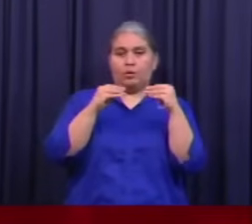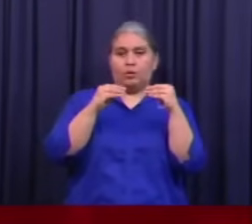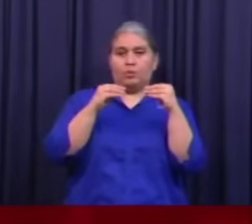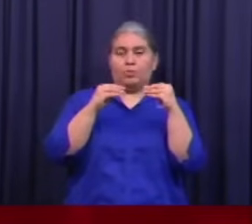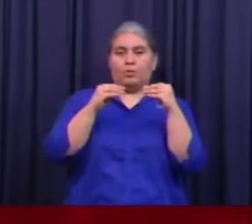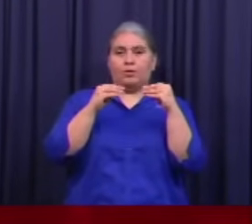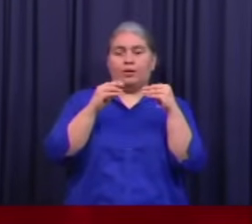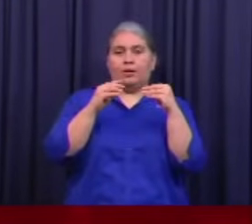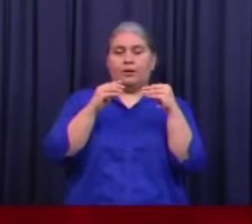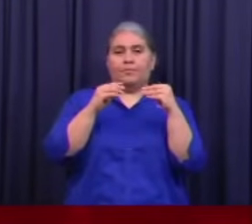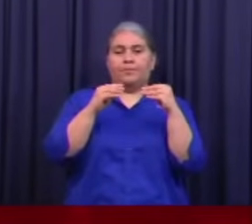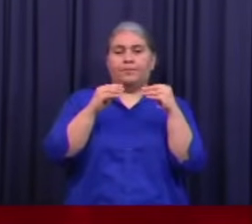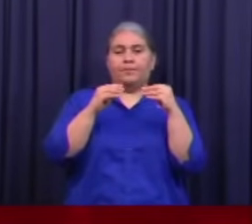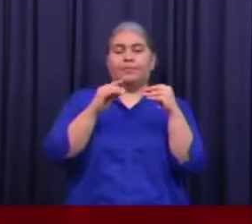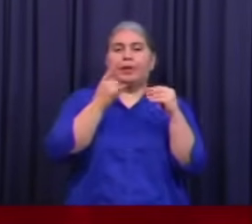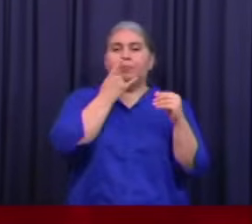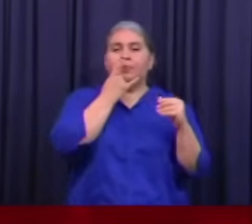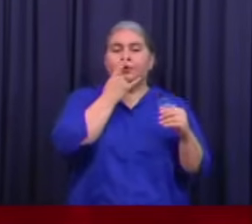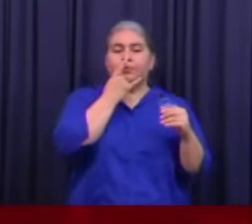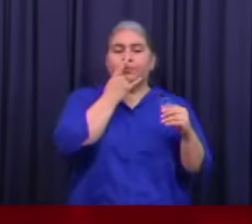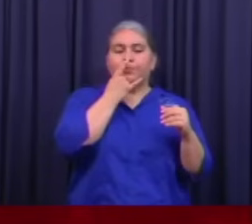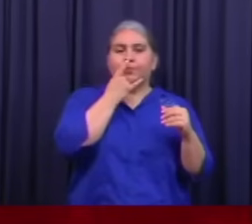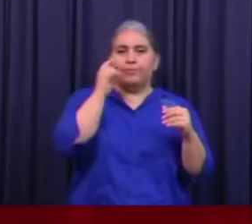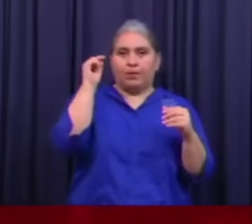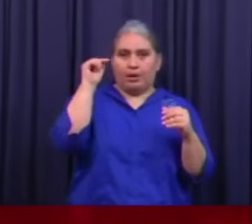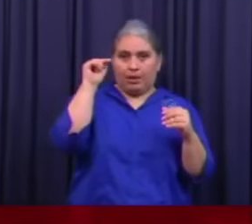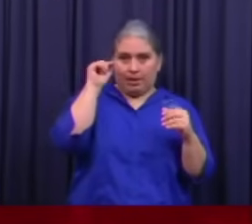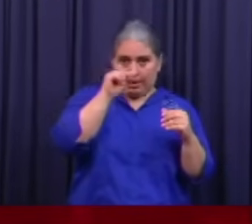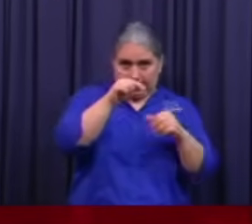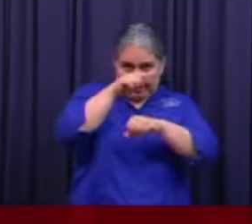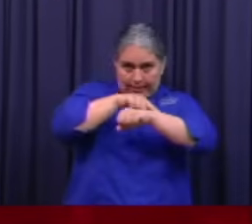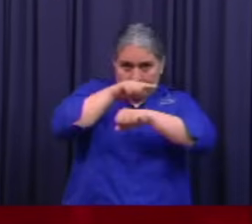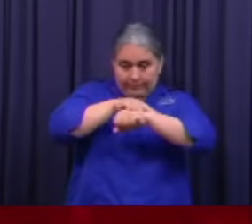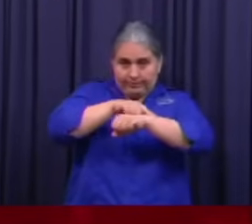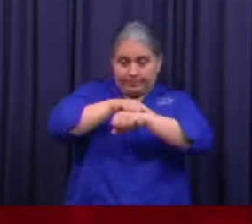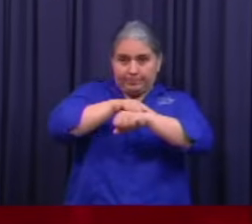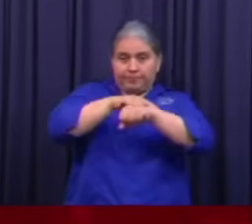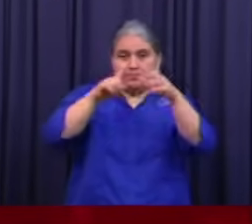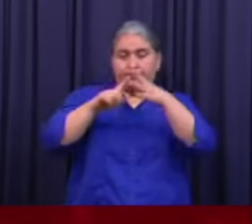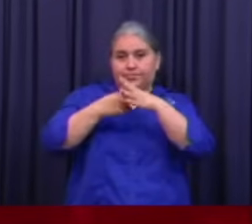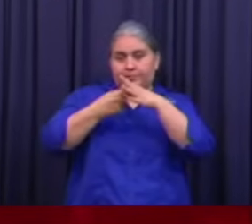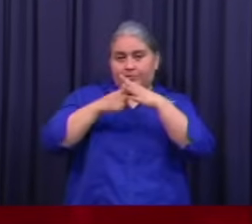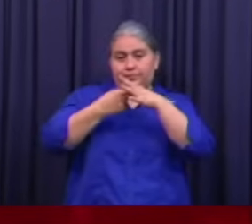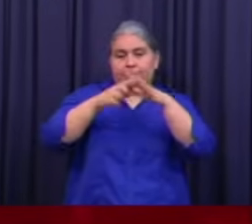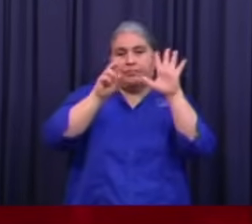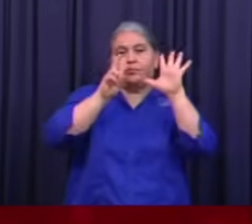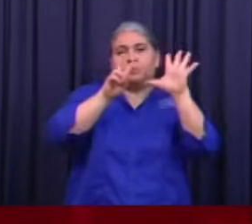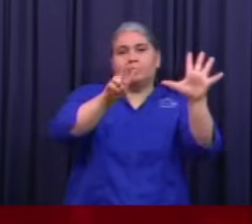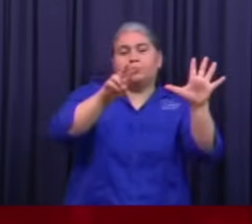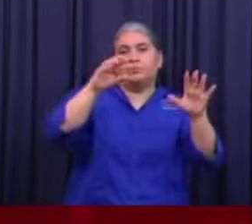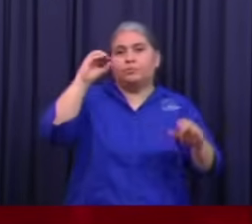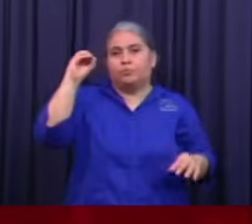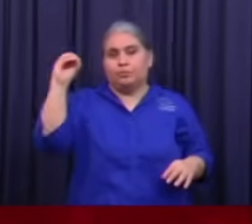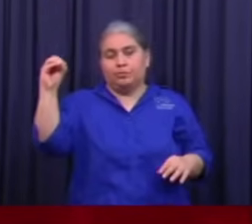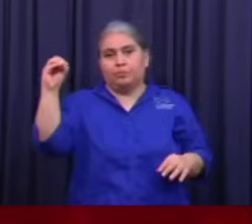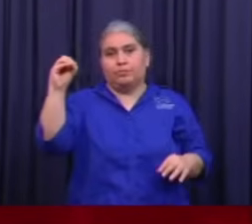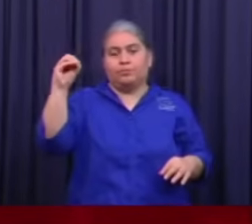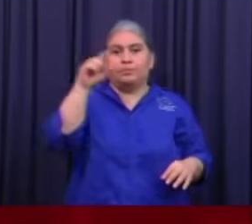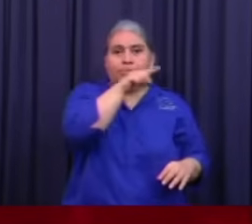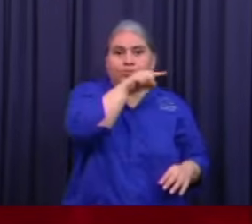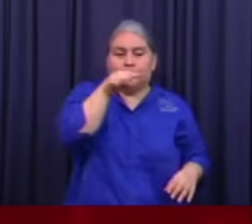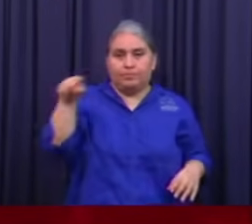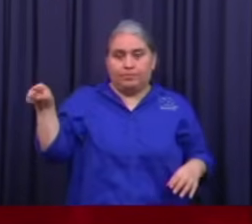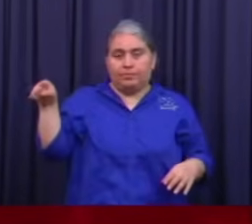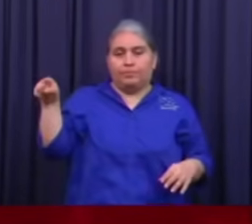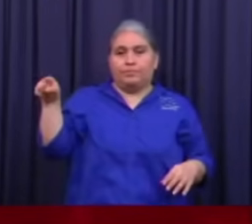semanas de Daniel porque mire lo que dice el libro de Daniel capítulo 9 versículo